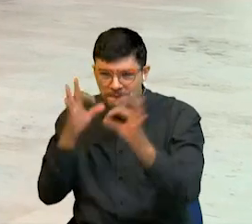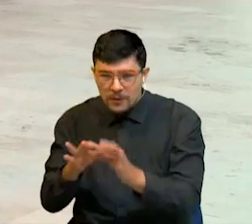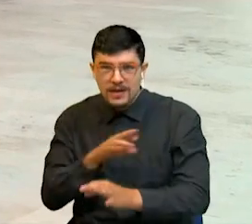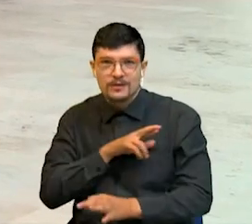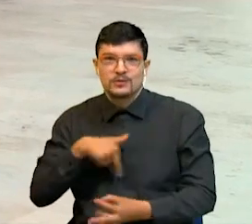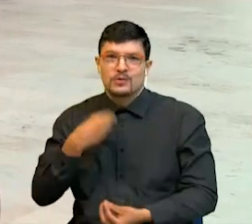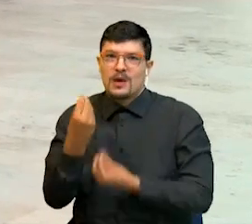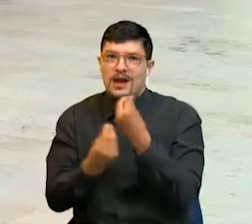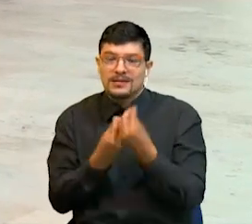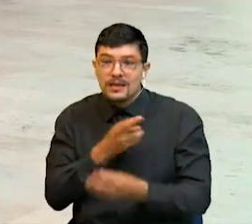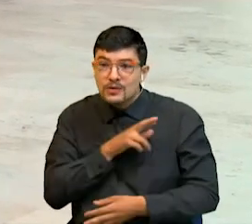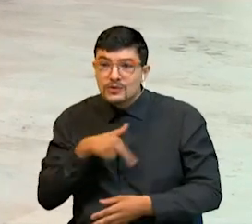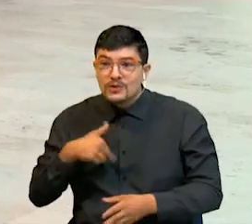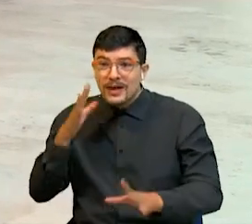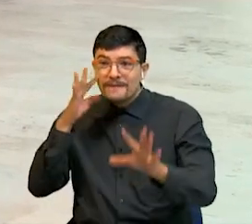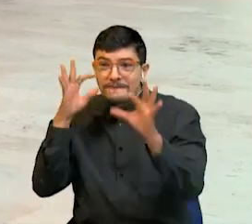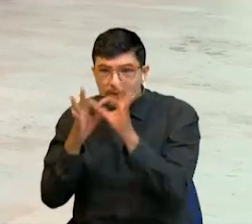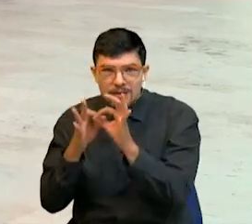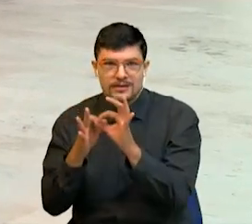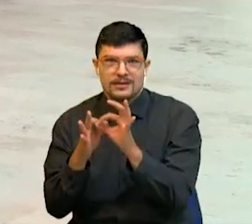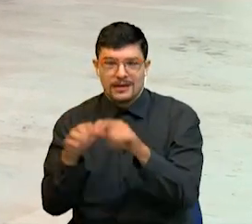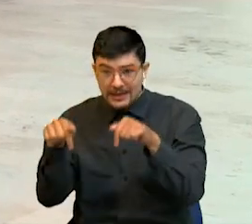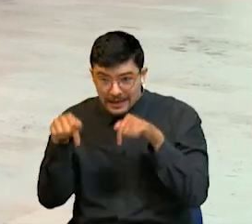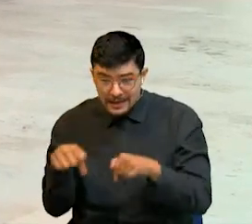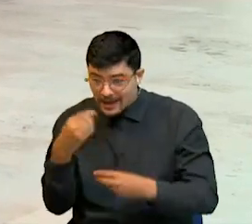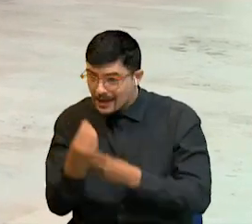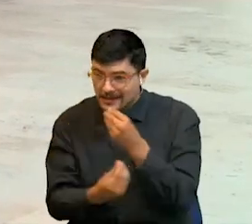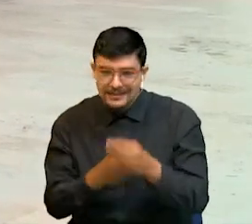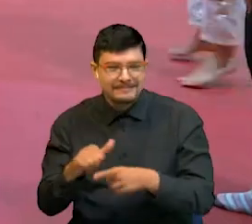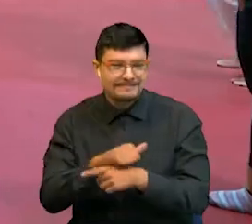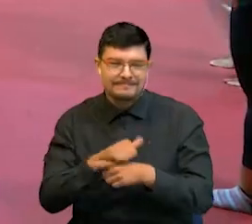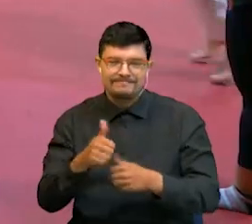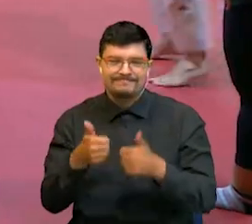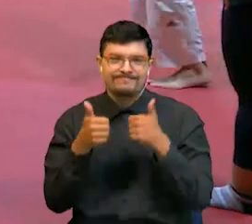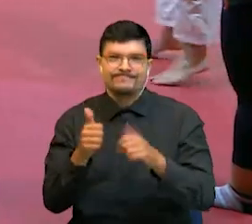haciendo. Estamos enfocando con lo que llegamos aquí a hacer lo mejor que